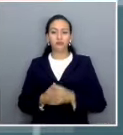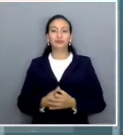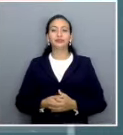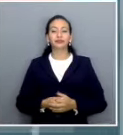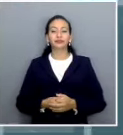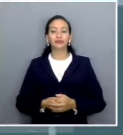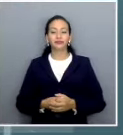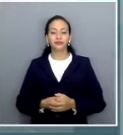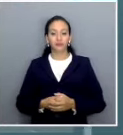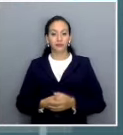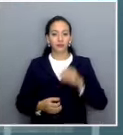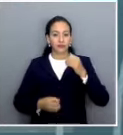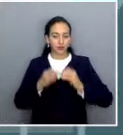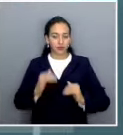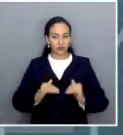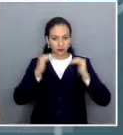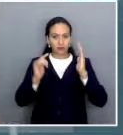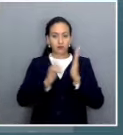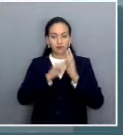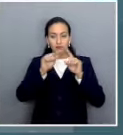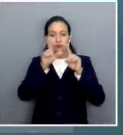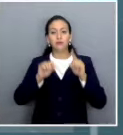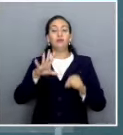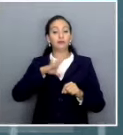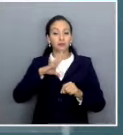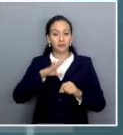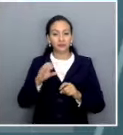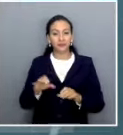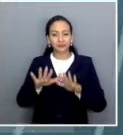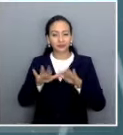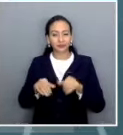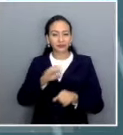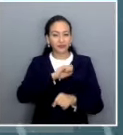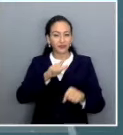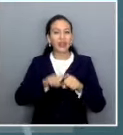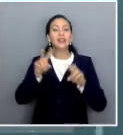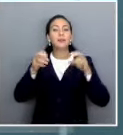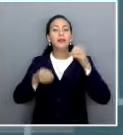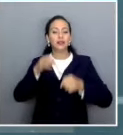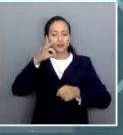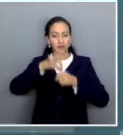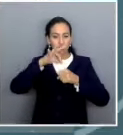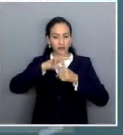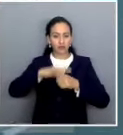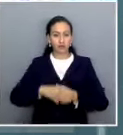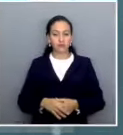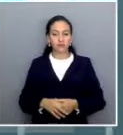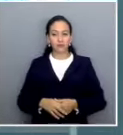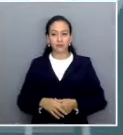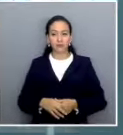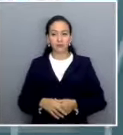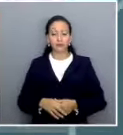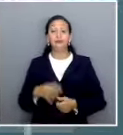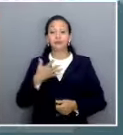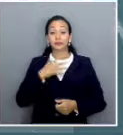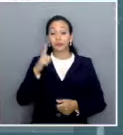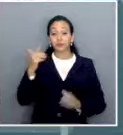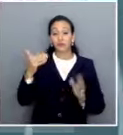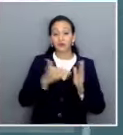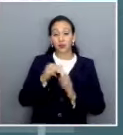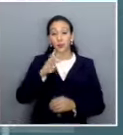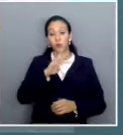Superior, la Sala Regional Especializada del Tribunal Electoral multó a Morena con 5,428 pesos